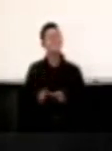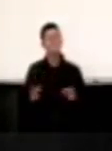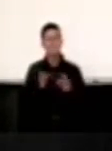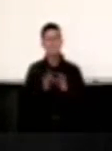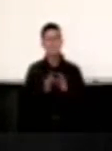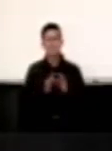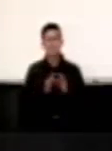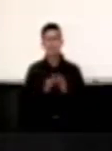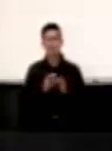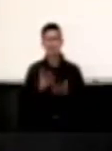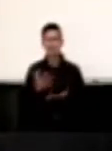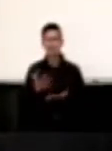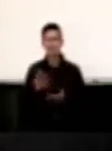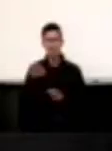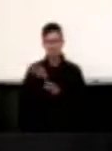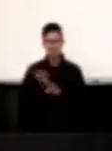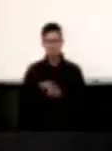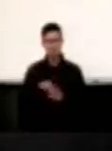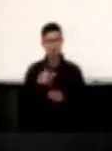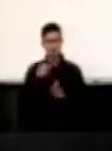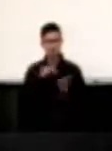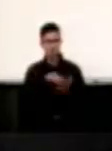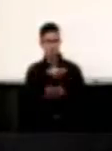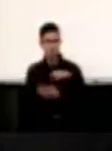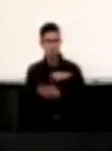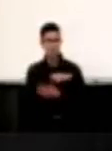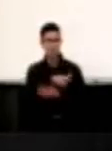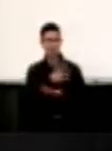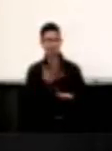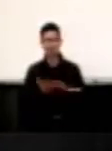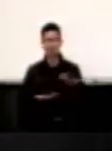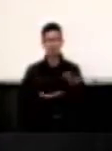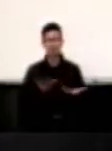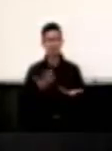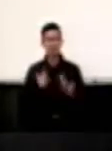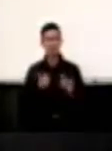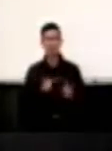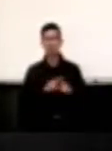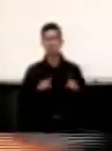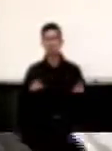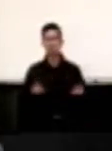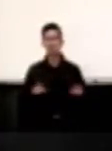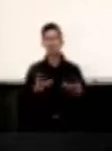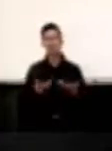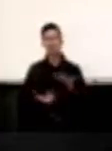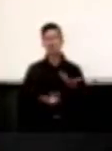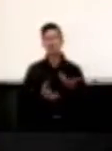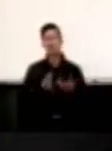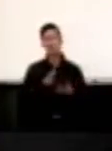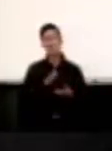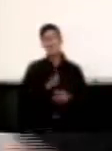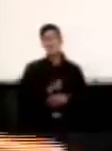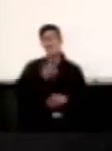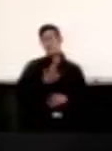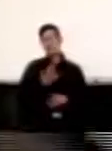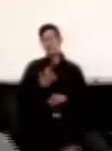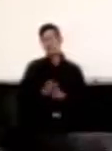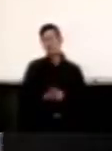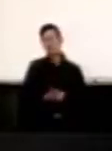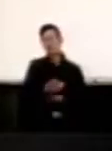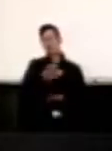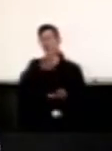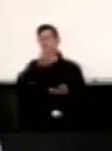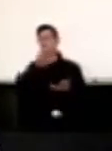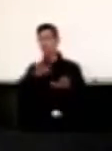del 2018 pues puede tener varias lecturas, y una de ellas es que parece que dimos un paso atrás, ¿no?